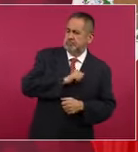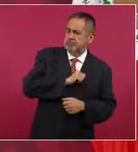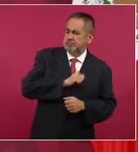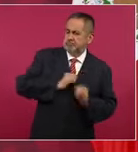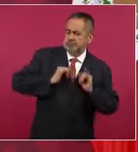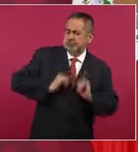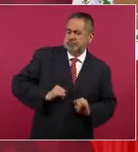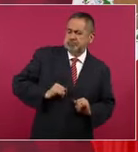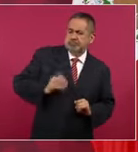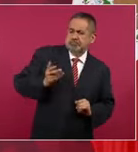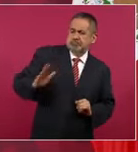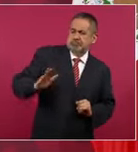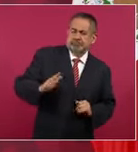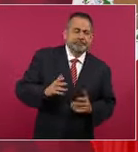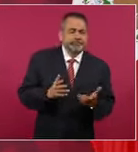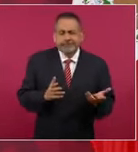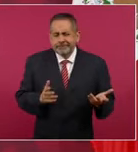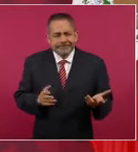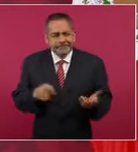egoísta,